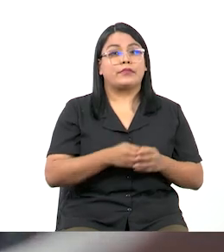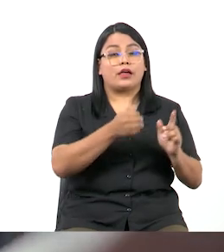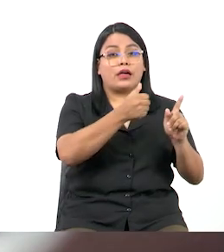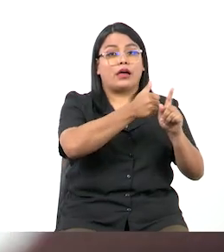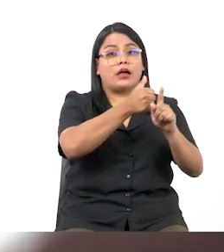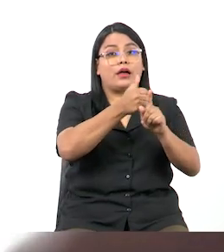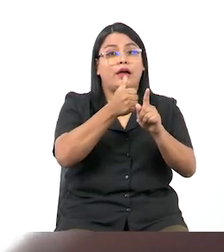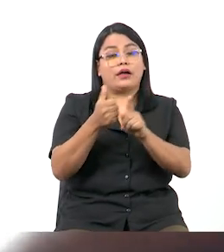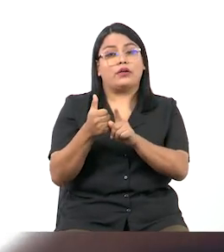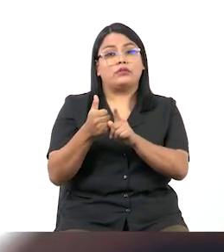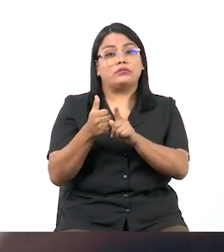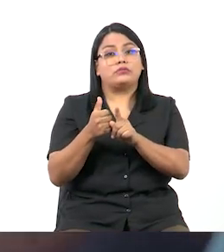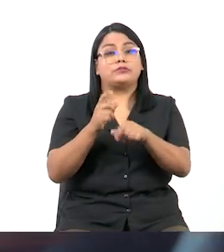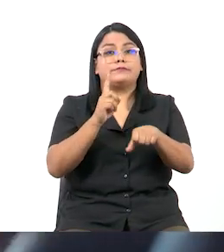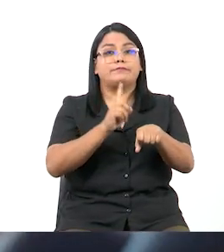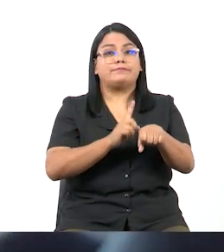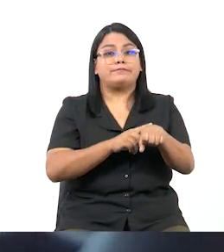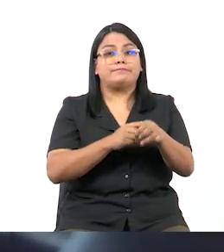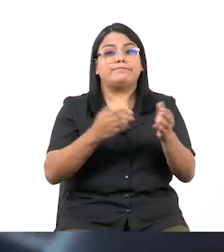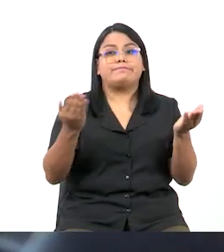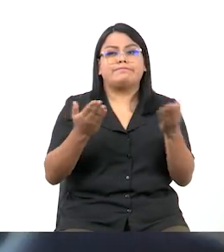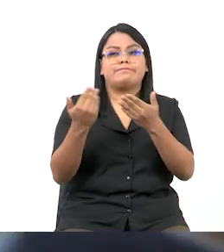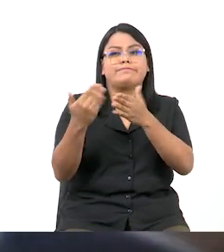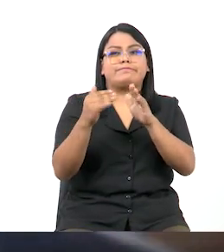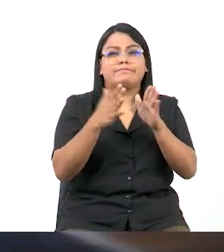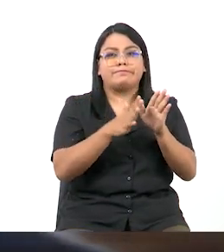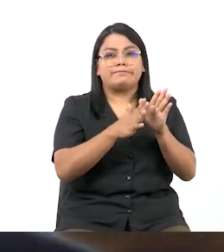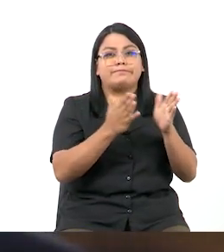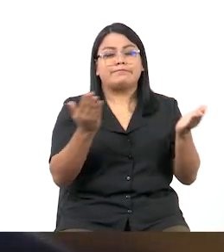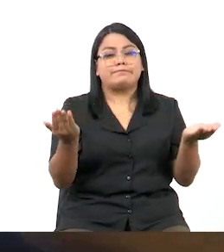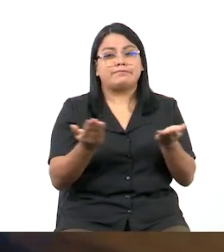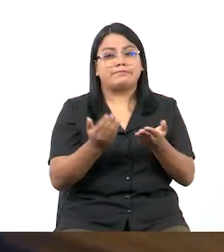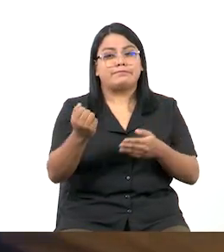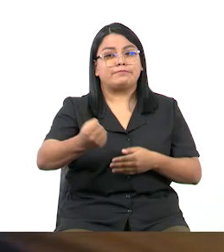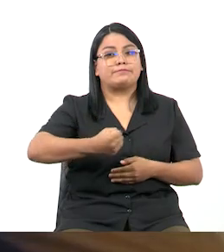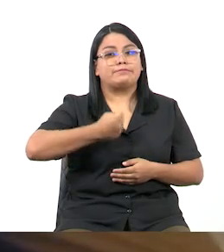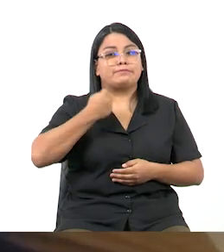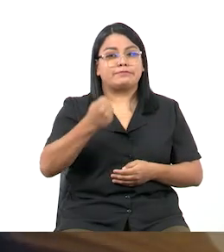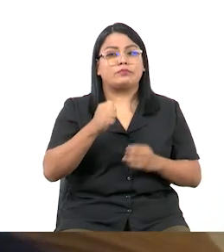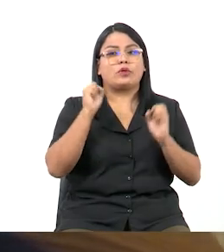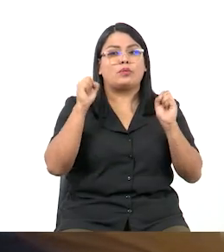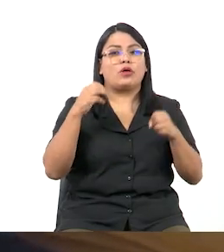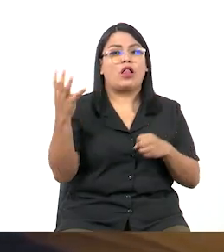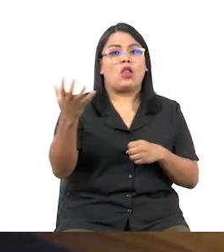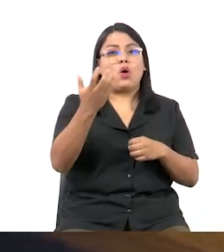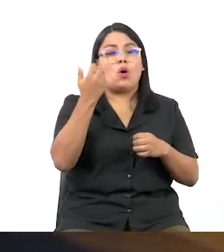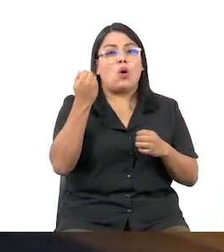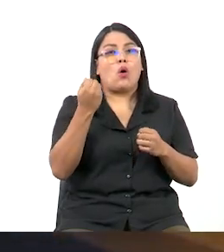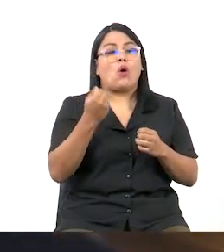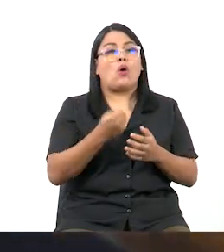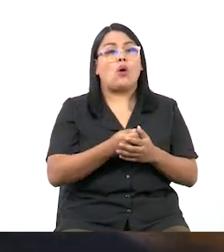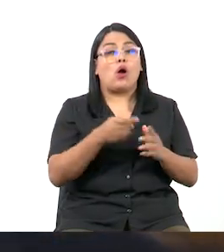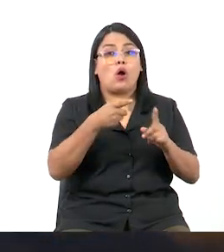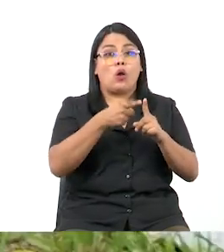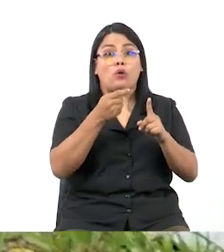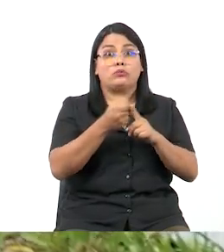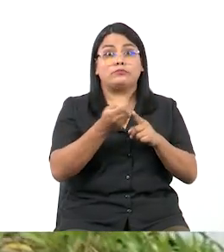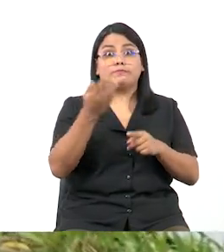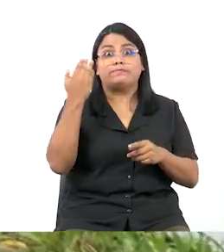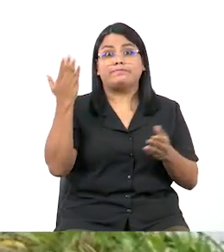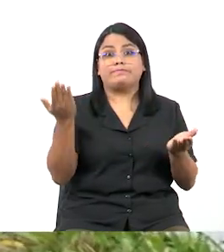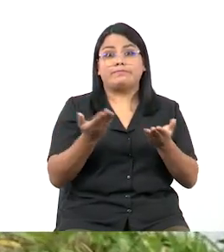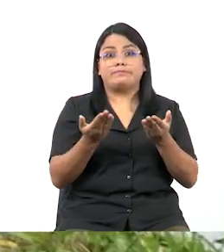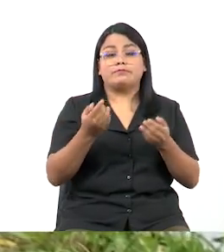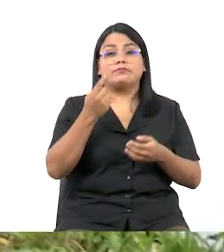En cada una de las etapas anteriores, se debe generar diferentes acciones fundamentales para alcanzar los propósitos